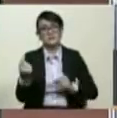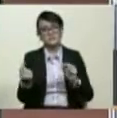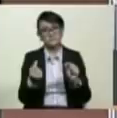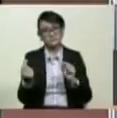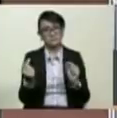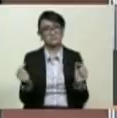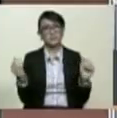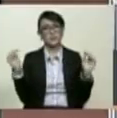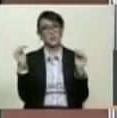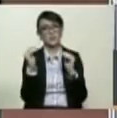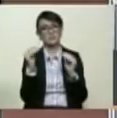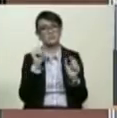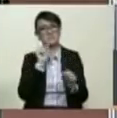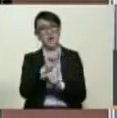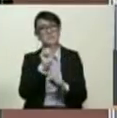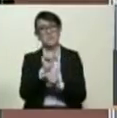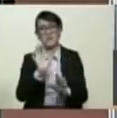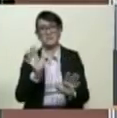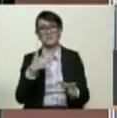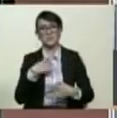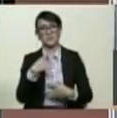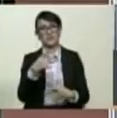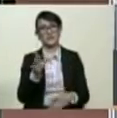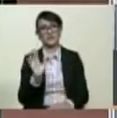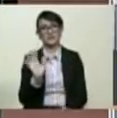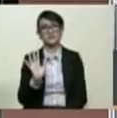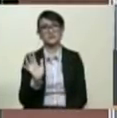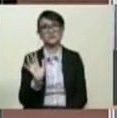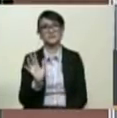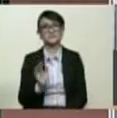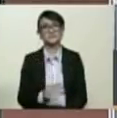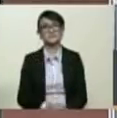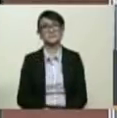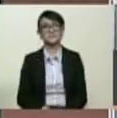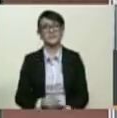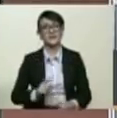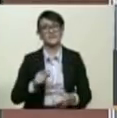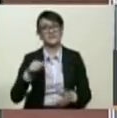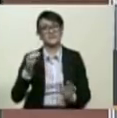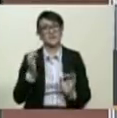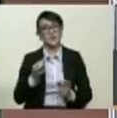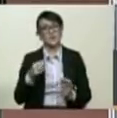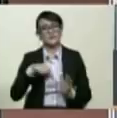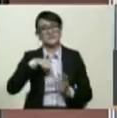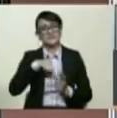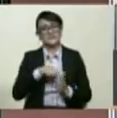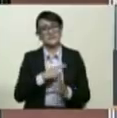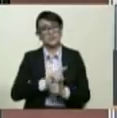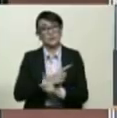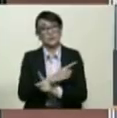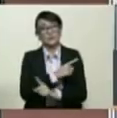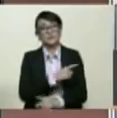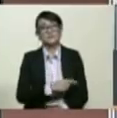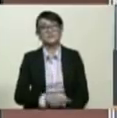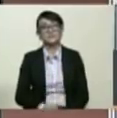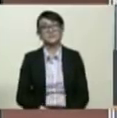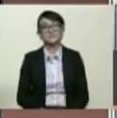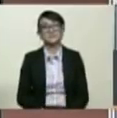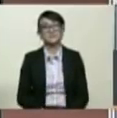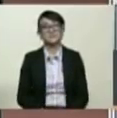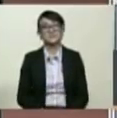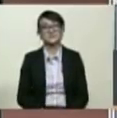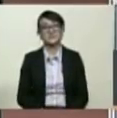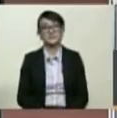altura, no los insultos, bueno, tienen que ver con el profundo nerviosismo o el frío que le recorre el espinazo en los actuales momentos,